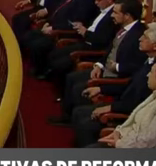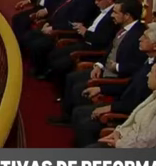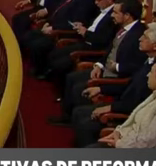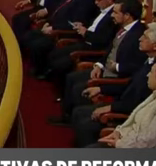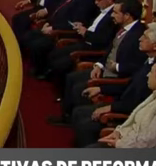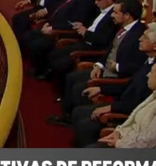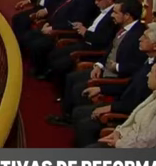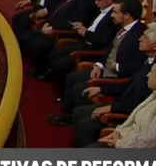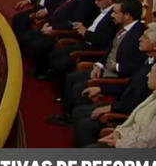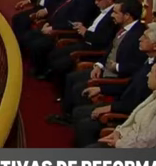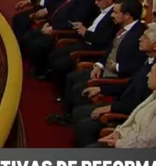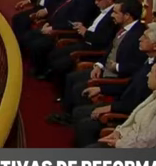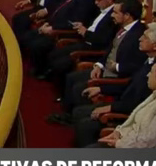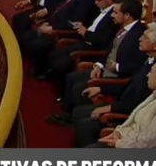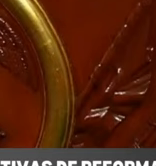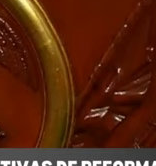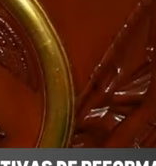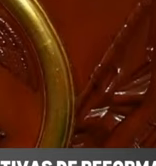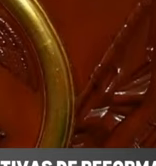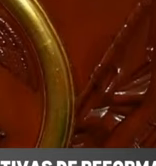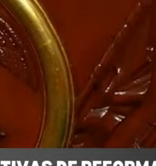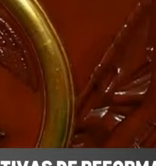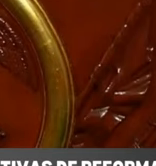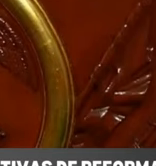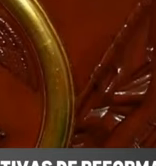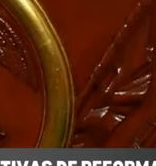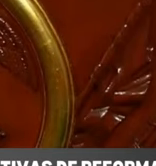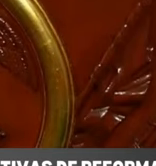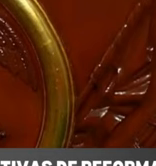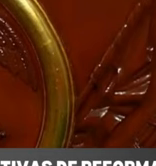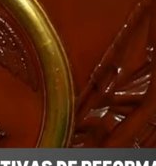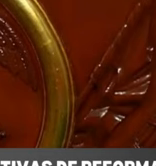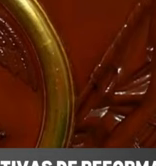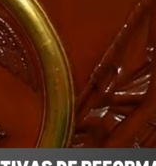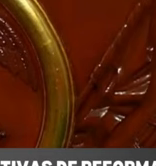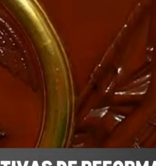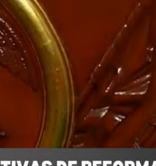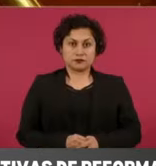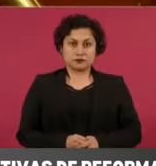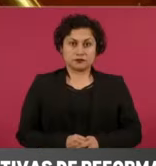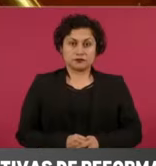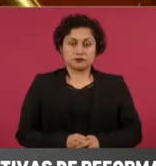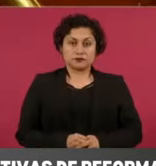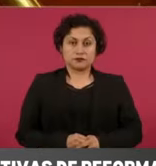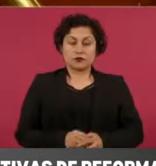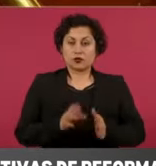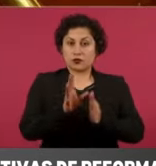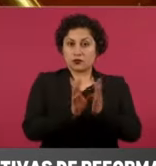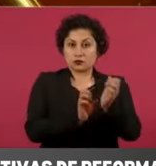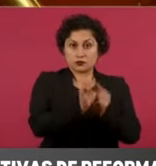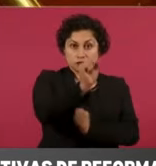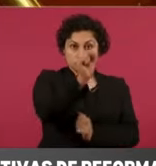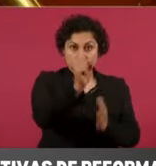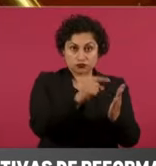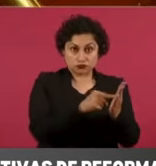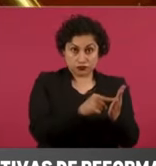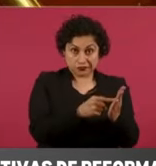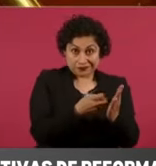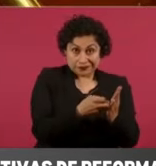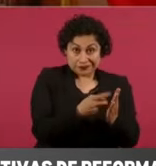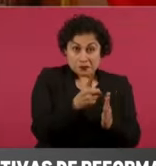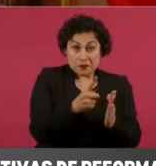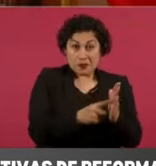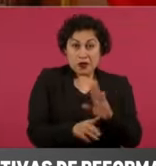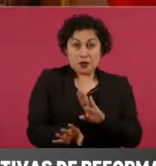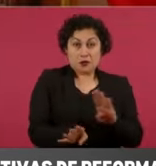Gracias a nuestra Constitución de 1917 hemos podido emprender